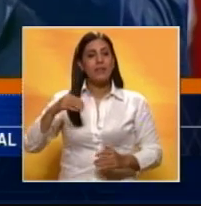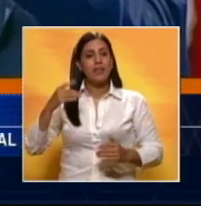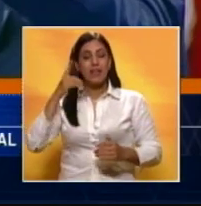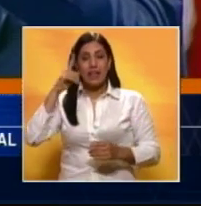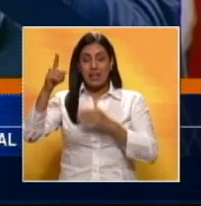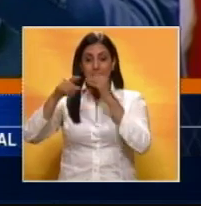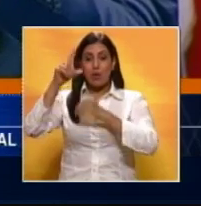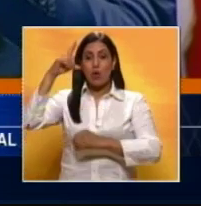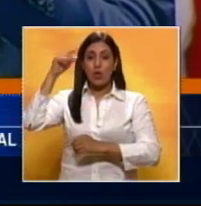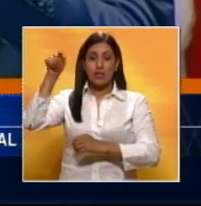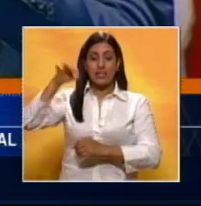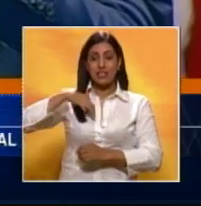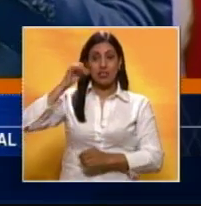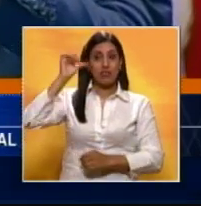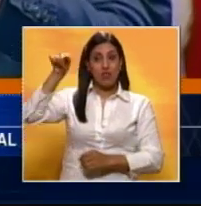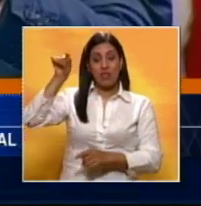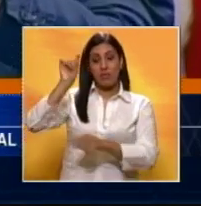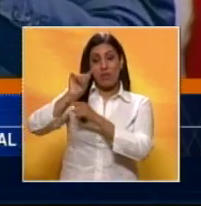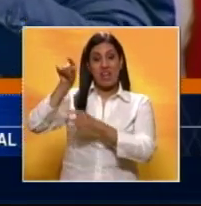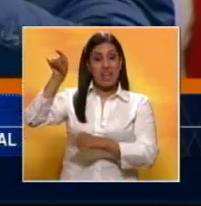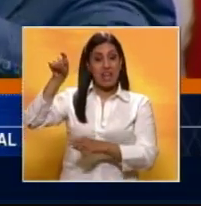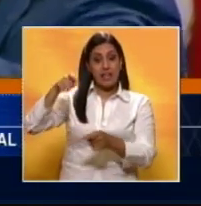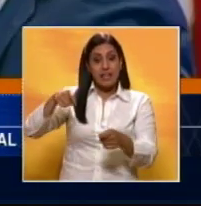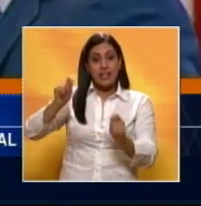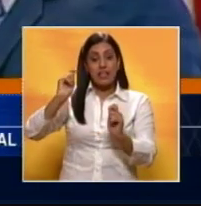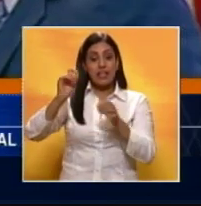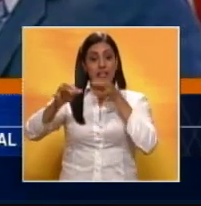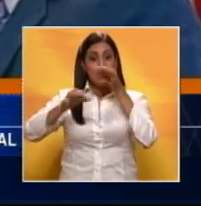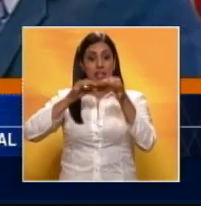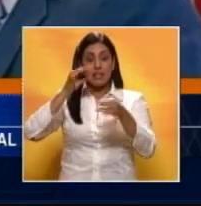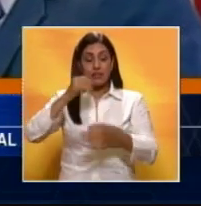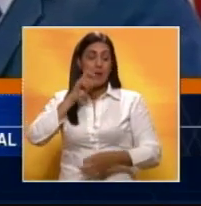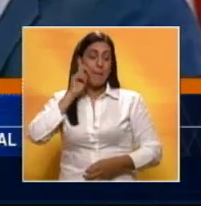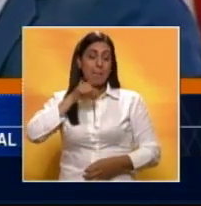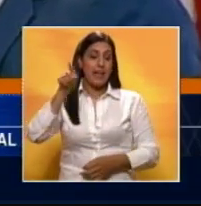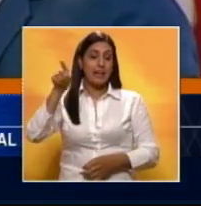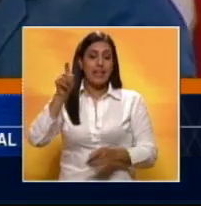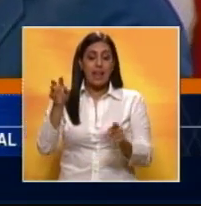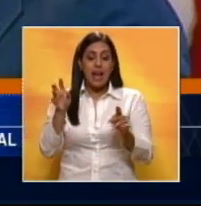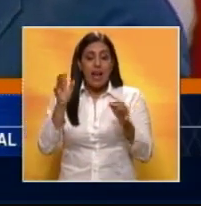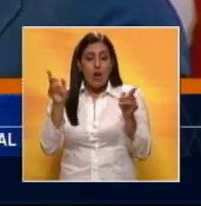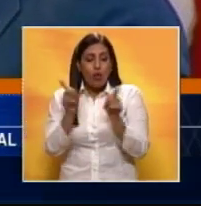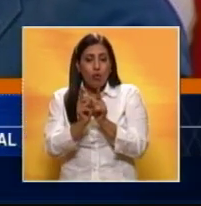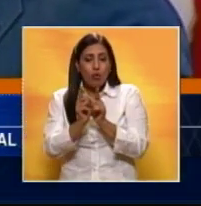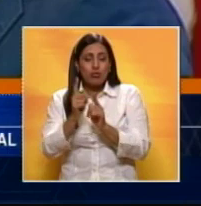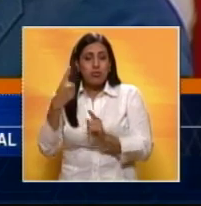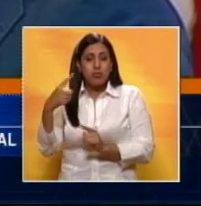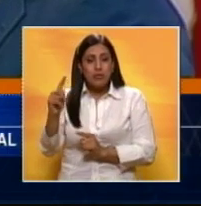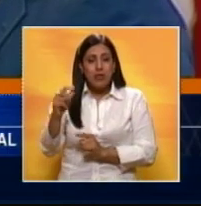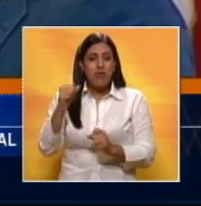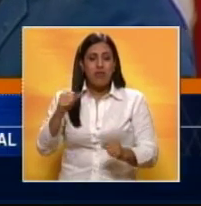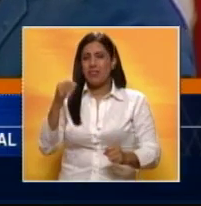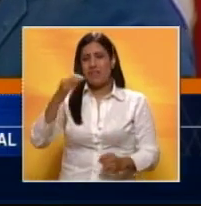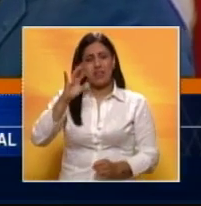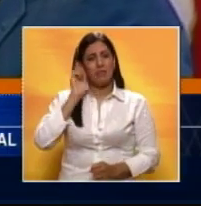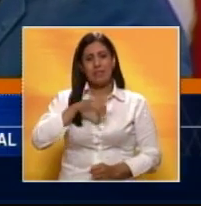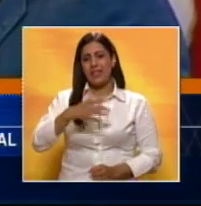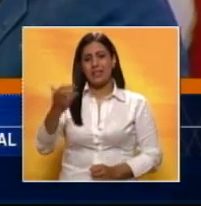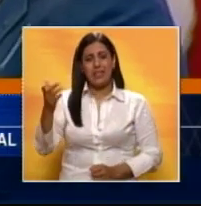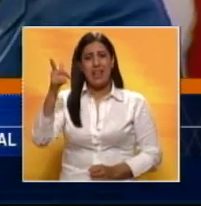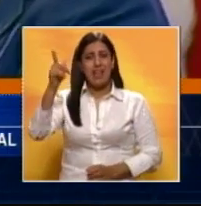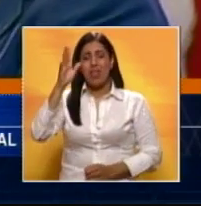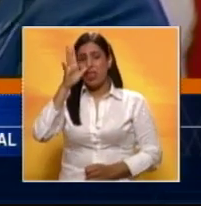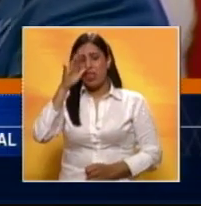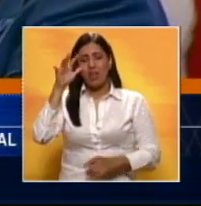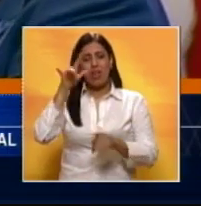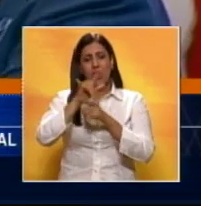que lo que está diciendo esa señora, lo que pretende decir, la mentira tiene patas cortas, no es verdad. Ella